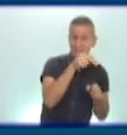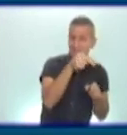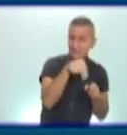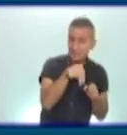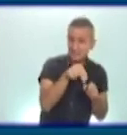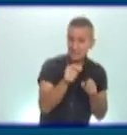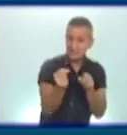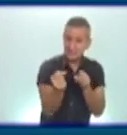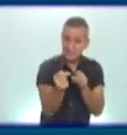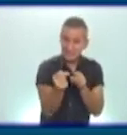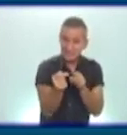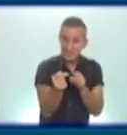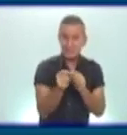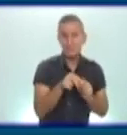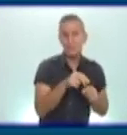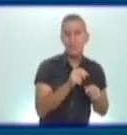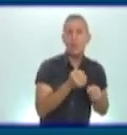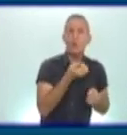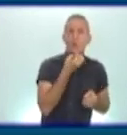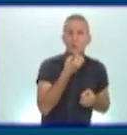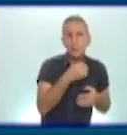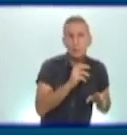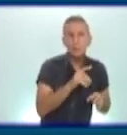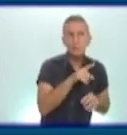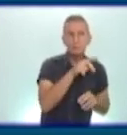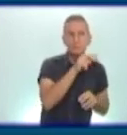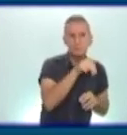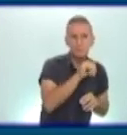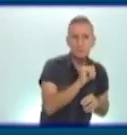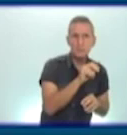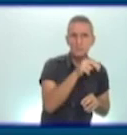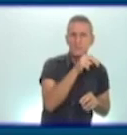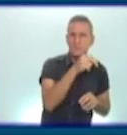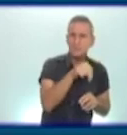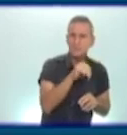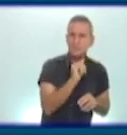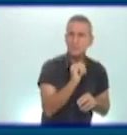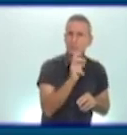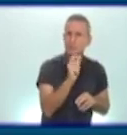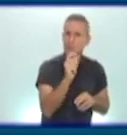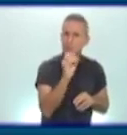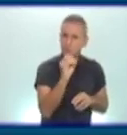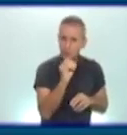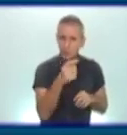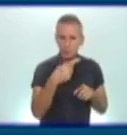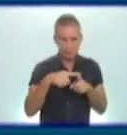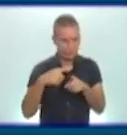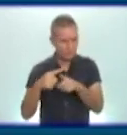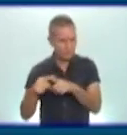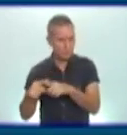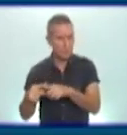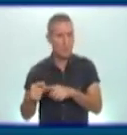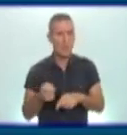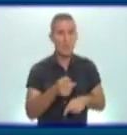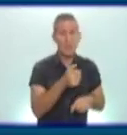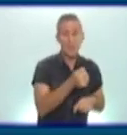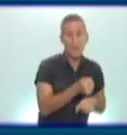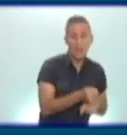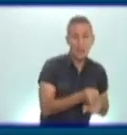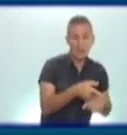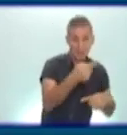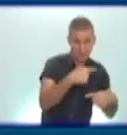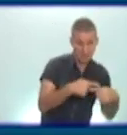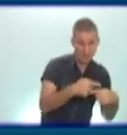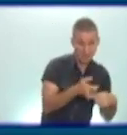que podíamos decir niñitos, niñera. Bien, vamos entonces a ver alumnas. El